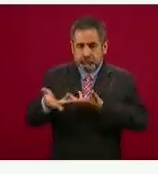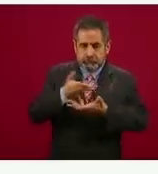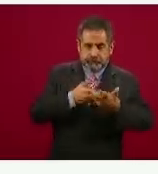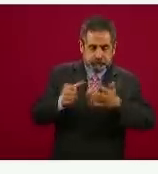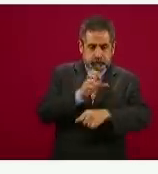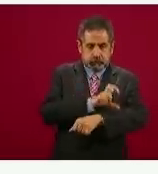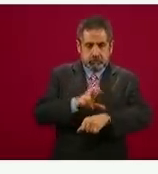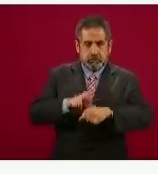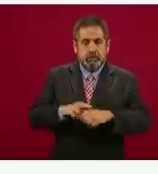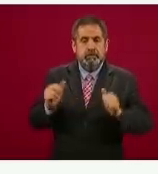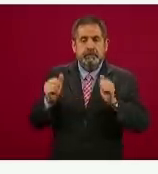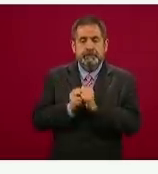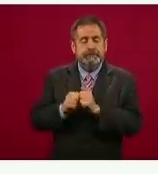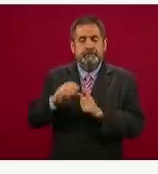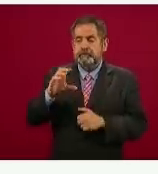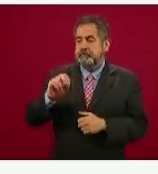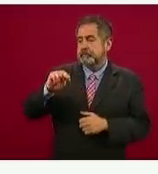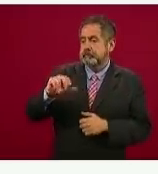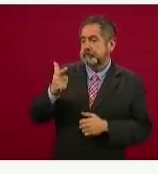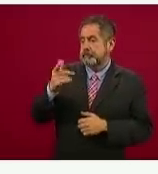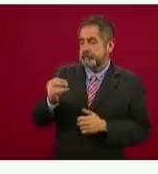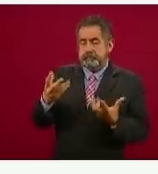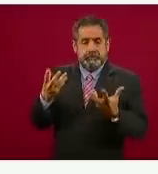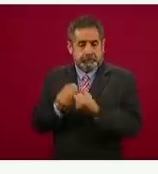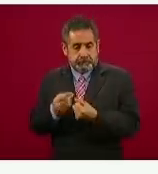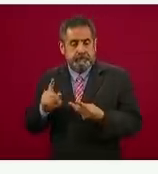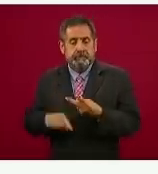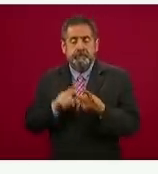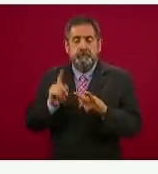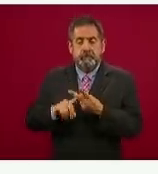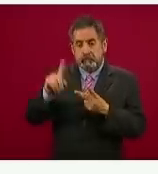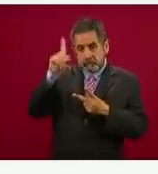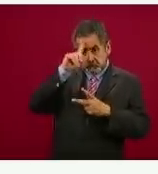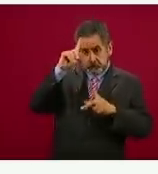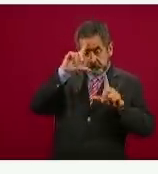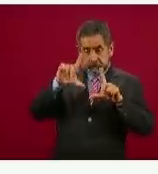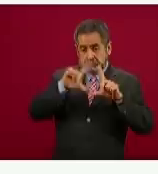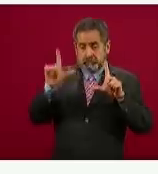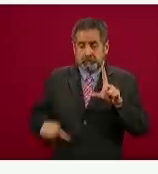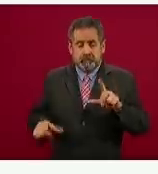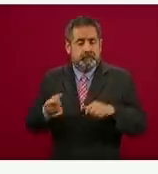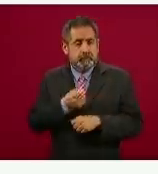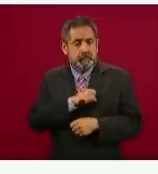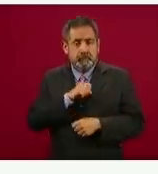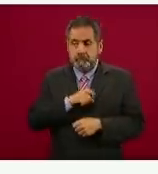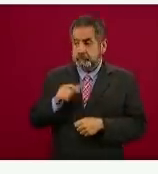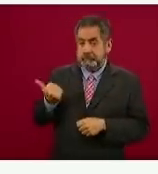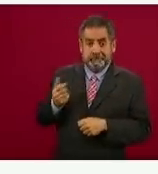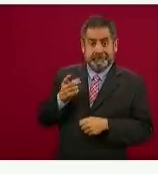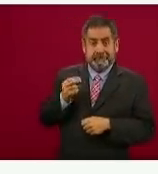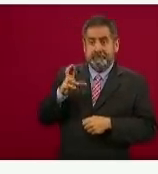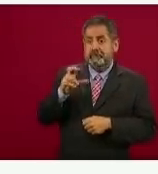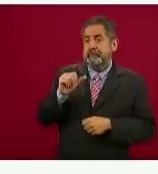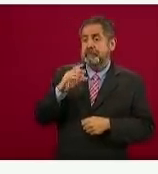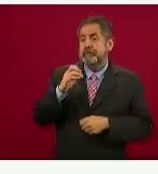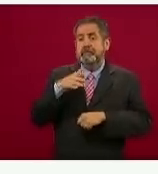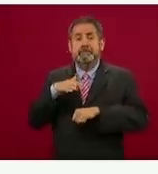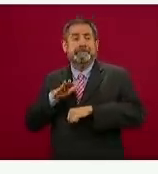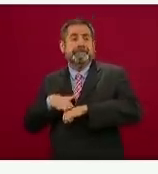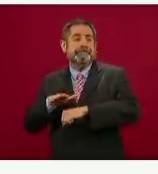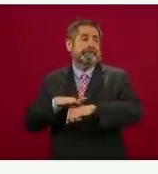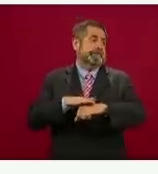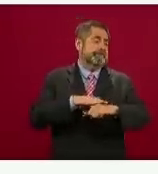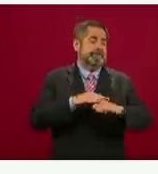la Conferencia Nacional de Gobernadores, tuvimos el Consejo Nacional de Salud que convocó el doctor Alcocer en la sesión ordinaria y esto